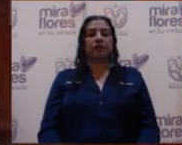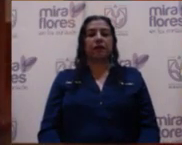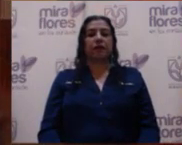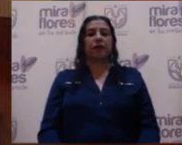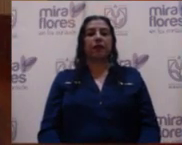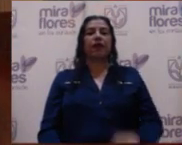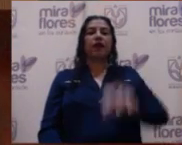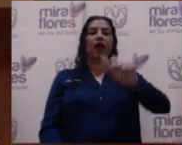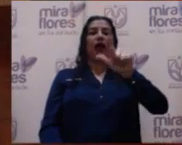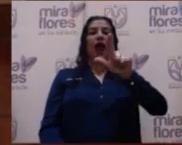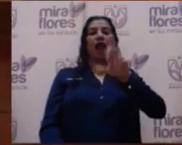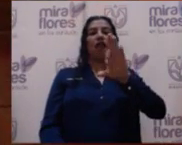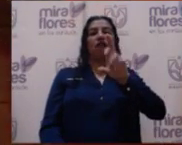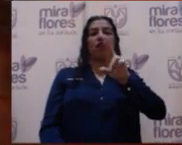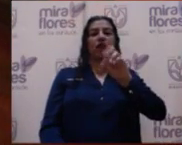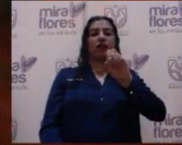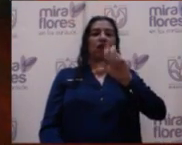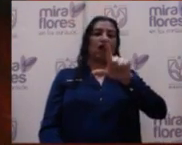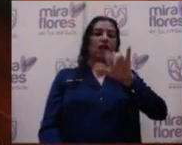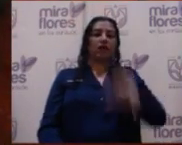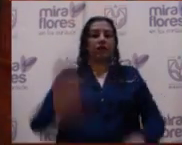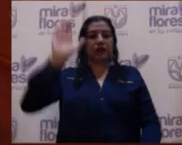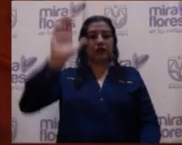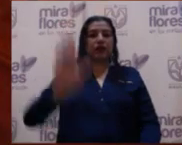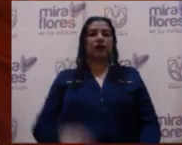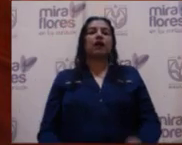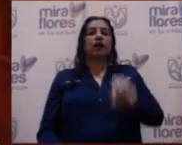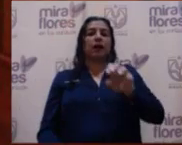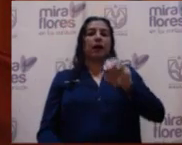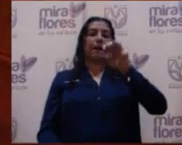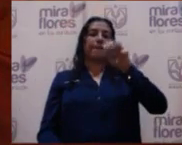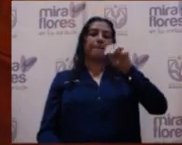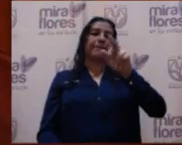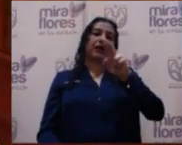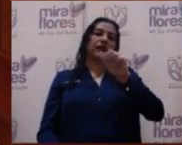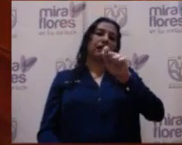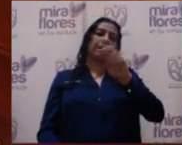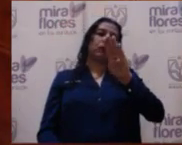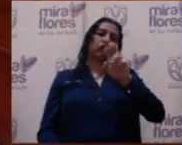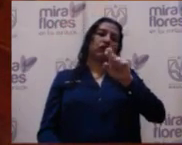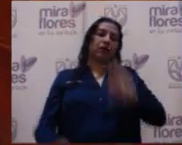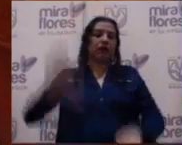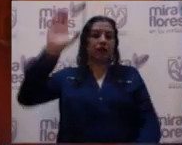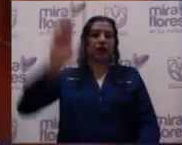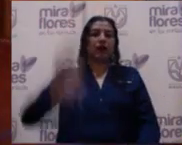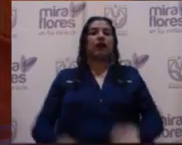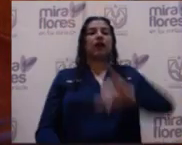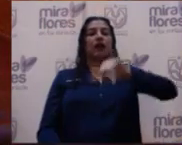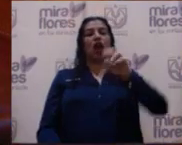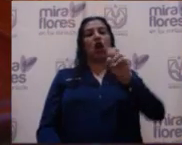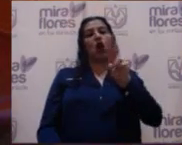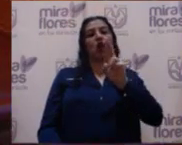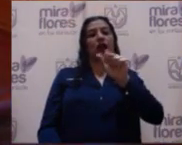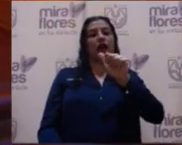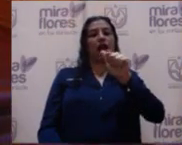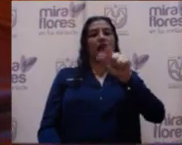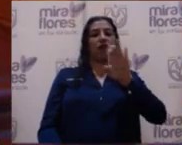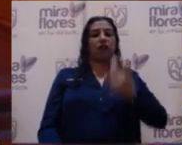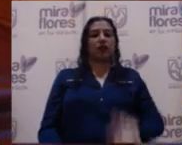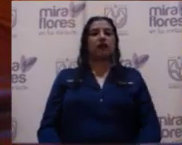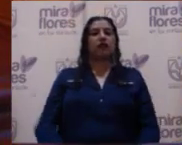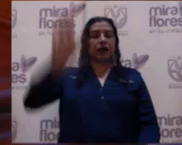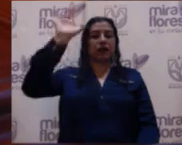Señor Alfredo Lee Gabriel. Señor Martín Bustamante Castro. Señor Jorge de Albertis González del